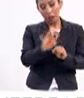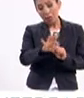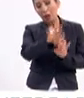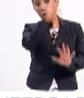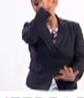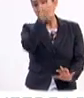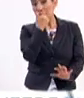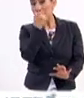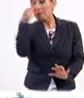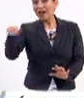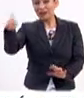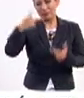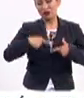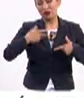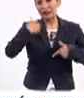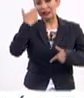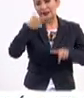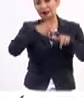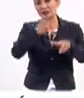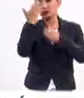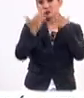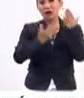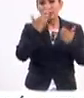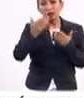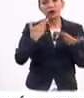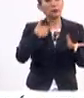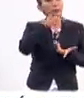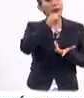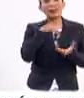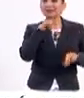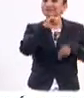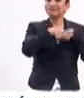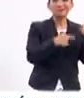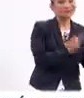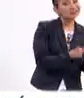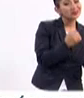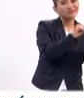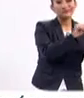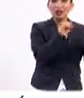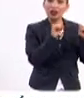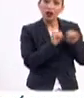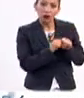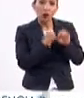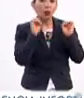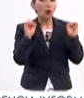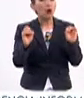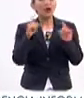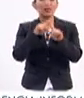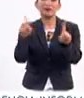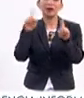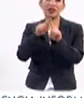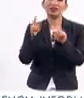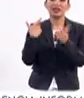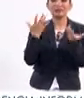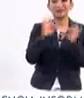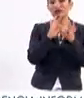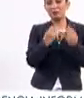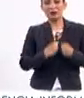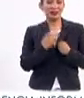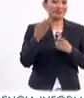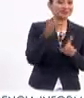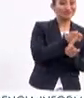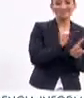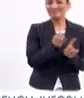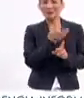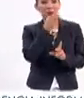opción sin igual para las personas que desean continuar con sus estudios y que no pueden acudir físicamente o que tienen distintas variables en su vida